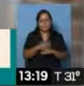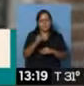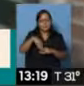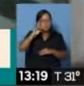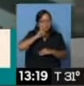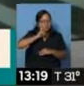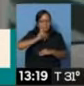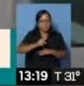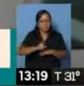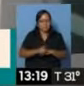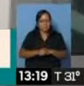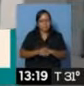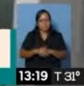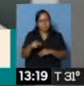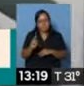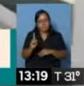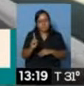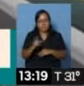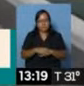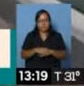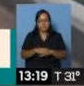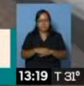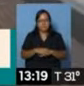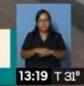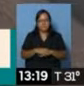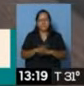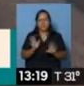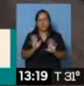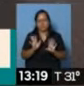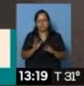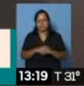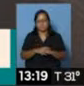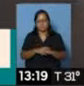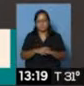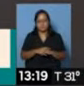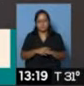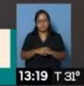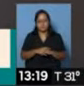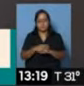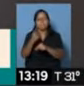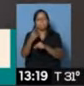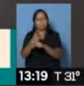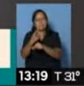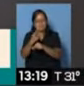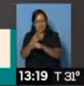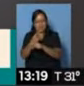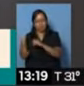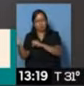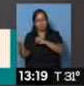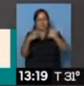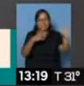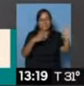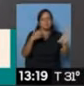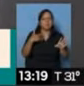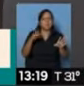peligrosidad o todavía eso no va a ser así bueno hemos hemos comenzado con los internos de de baja peligrosidad Si se quiere